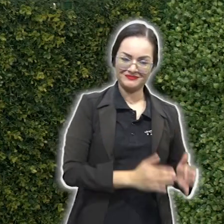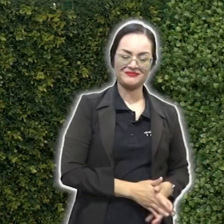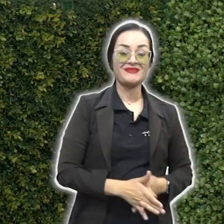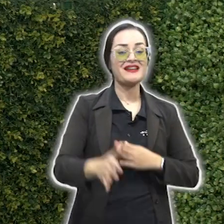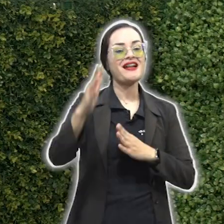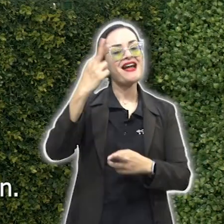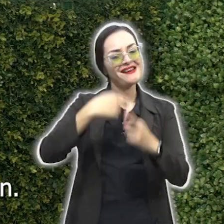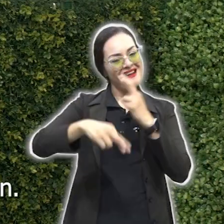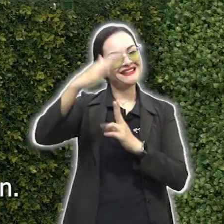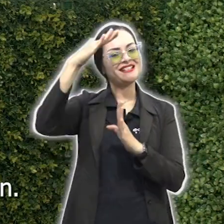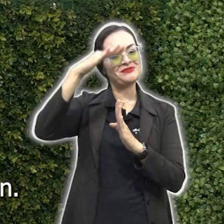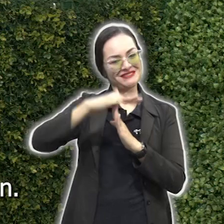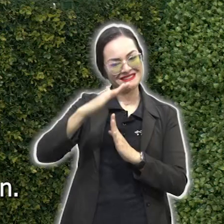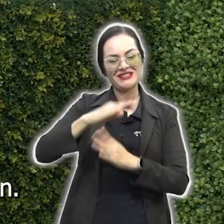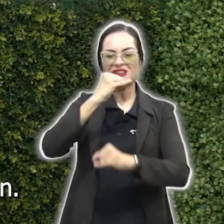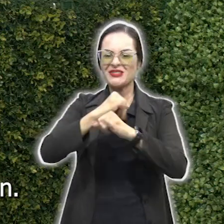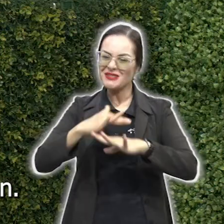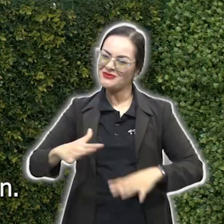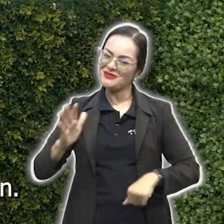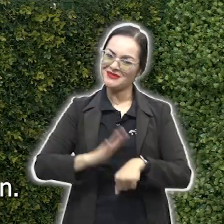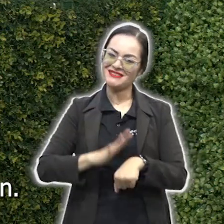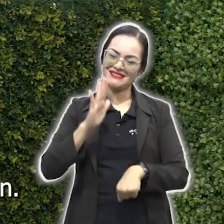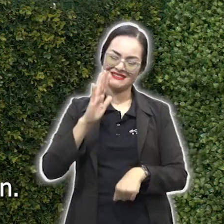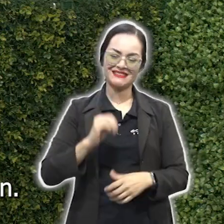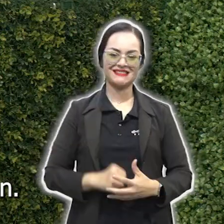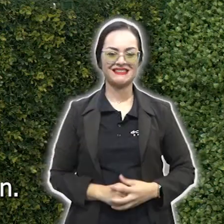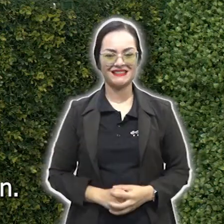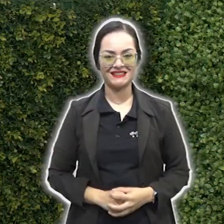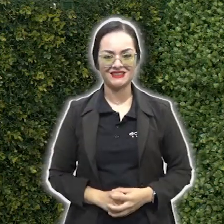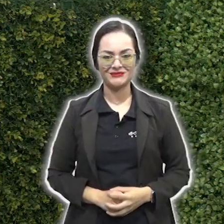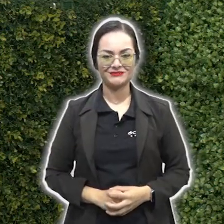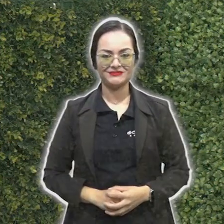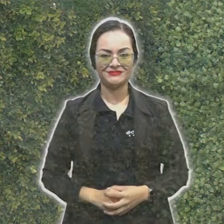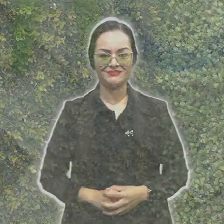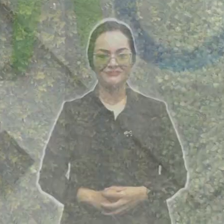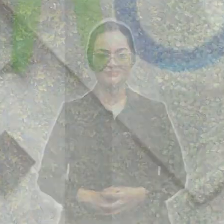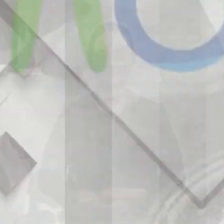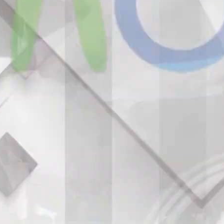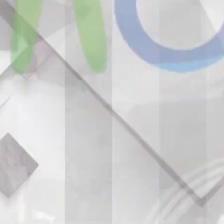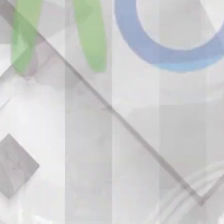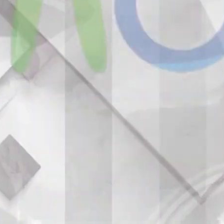No te vayas, regresamos con muchísima más información.